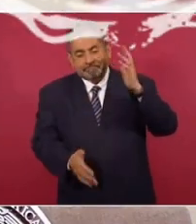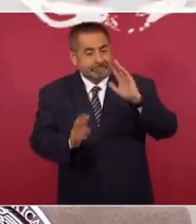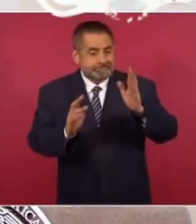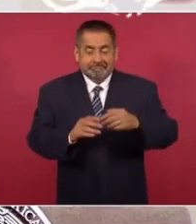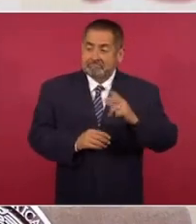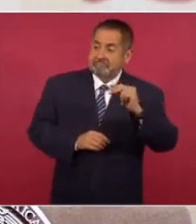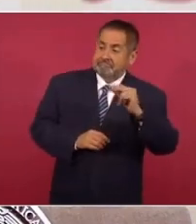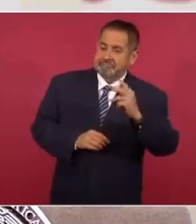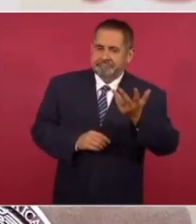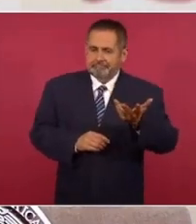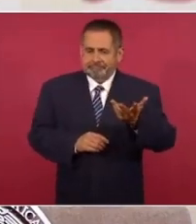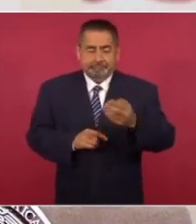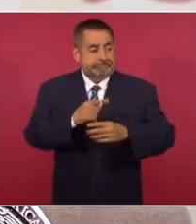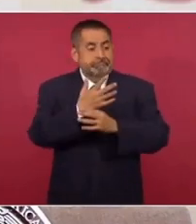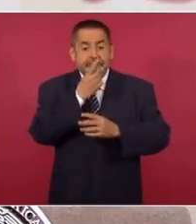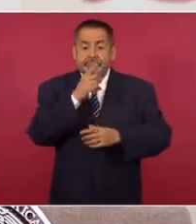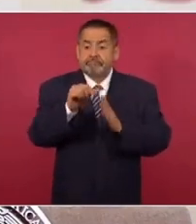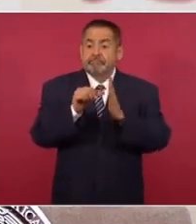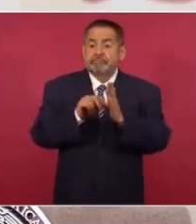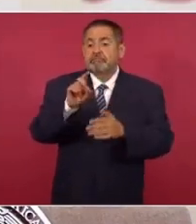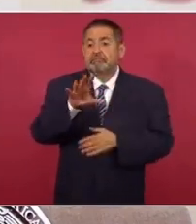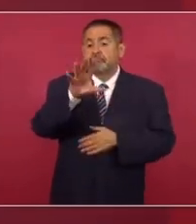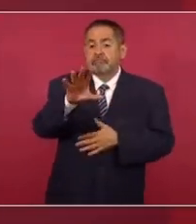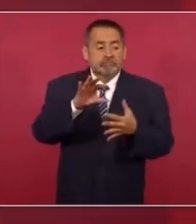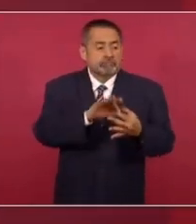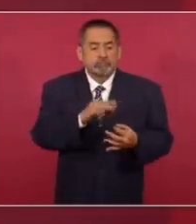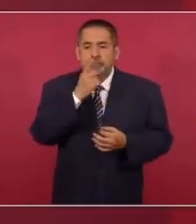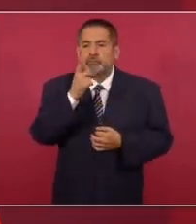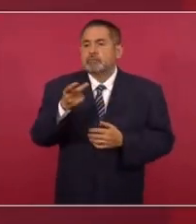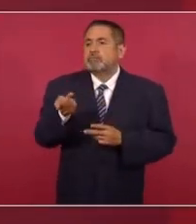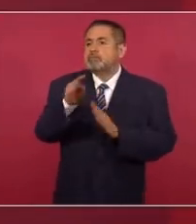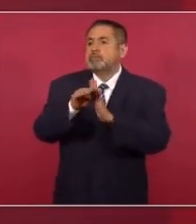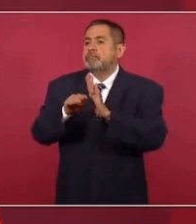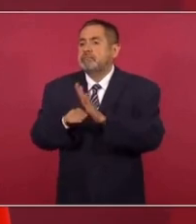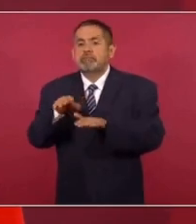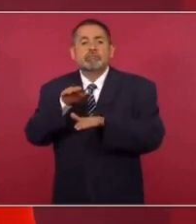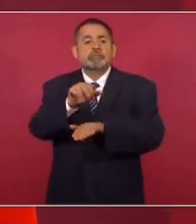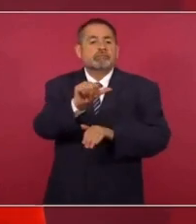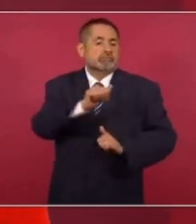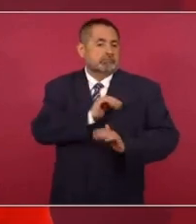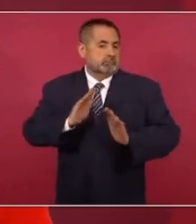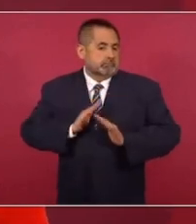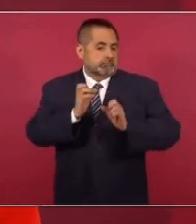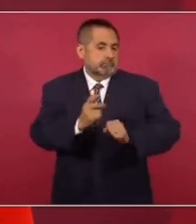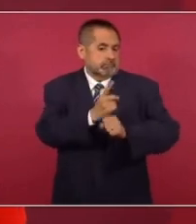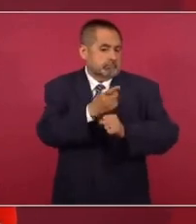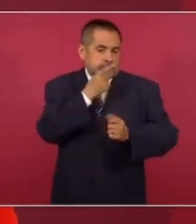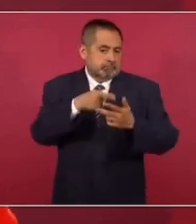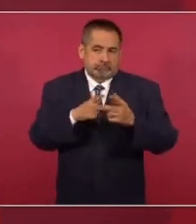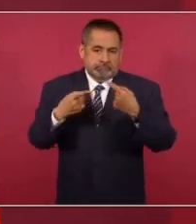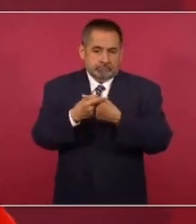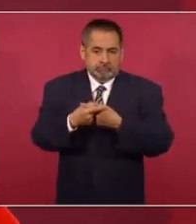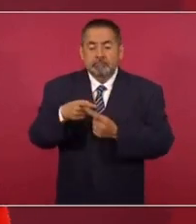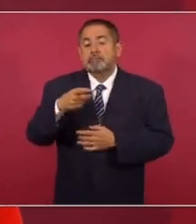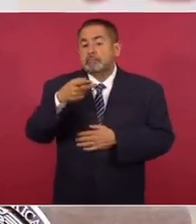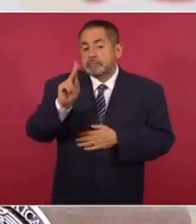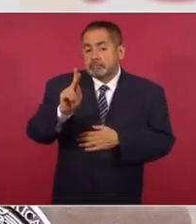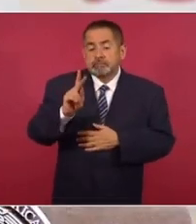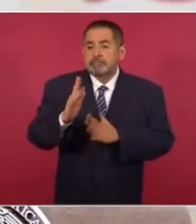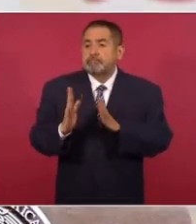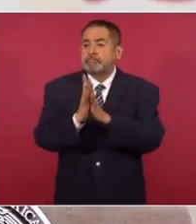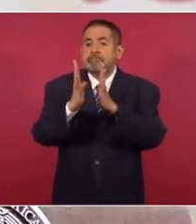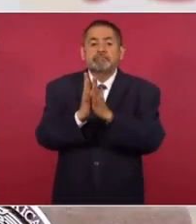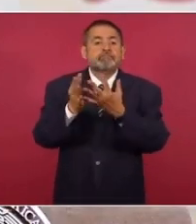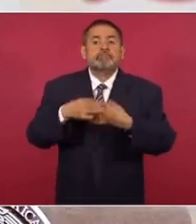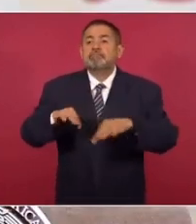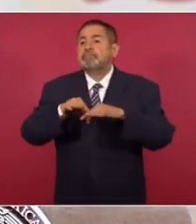Dicen que el artículo 35 constitucional no vincula consultas populares sobre las Fuerzas Armadas y la seguridad pública, pero la participación social